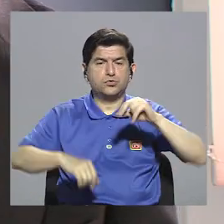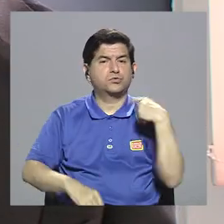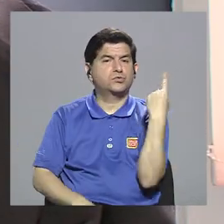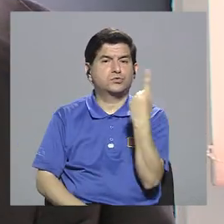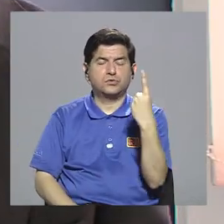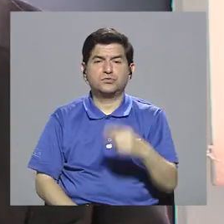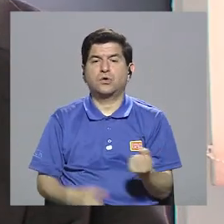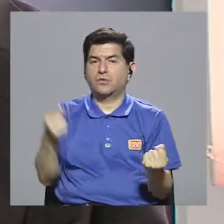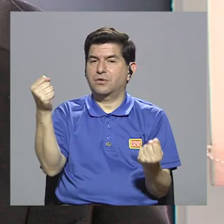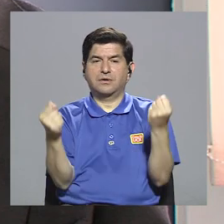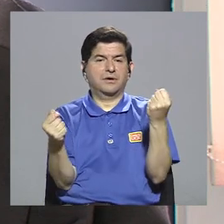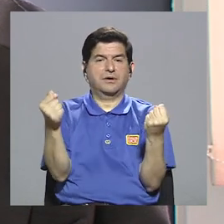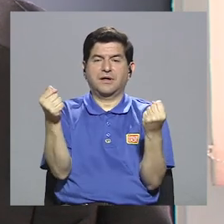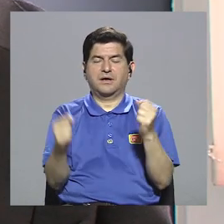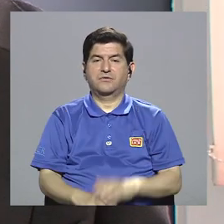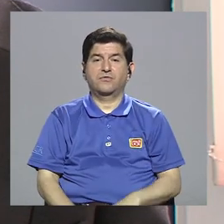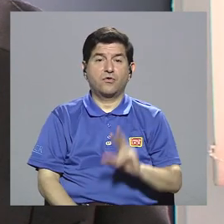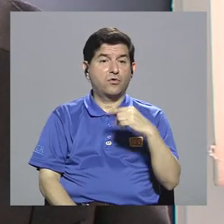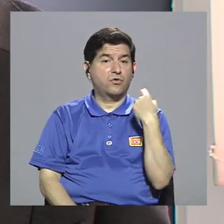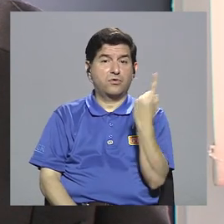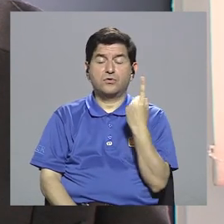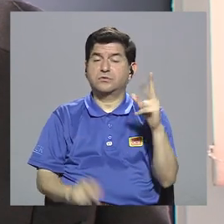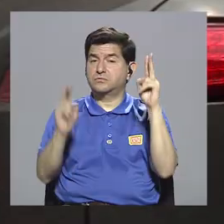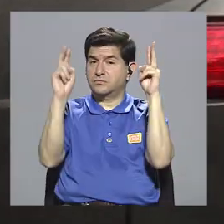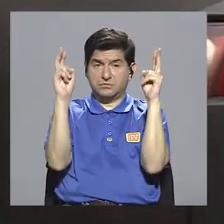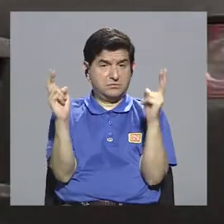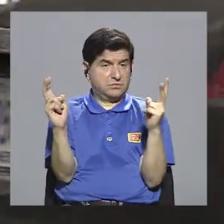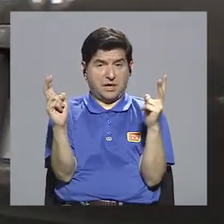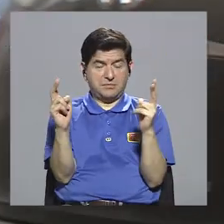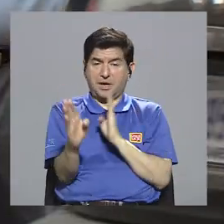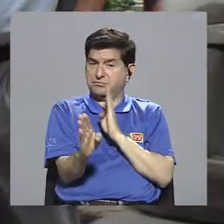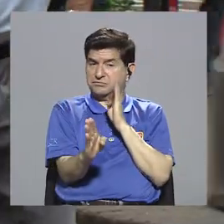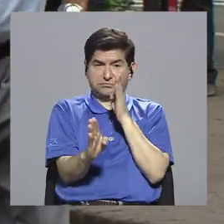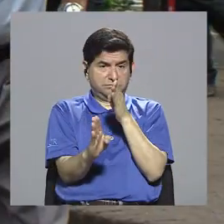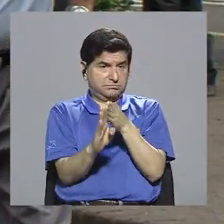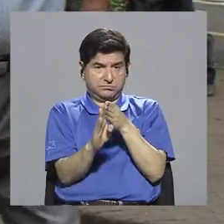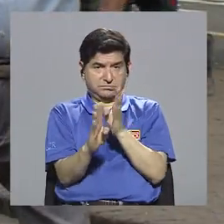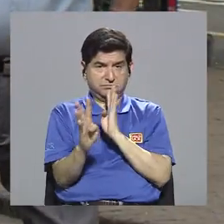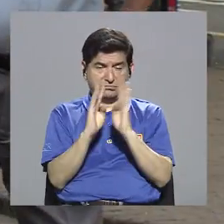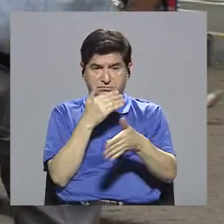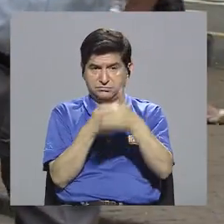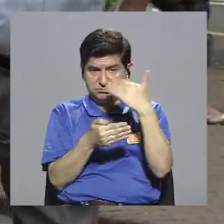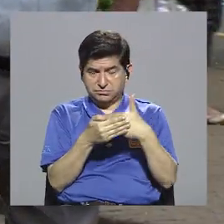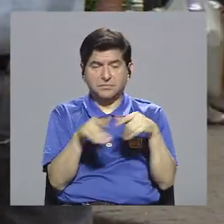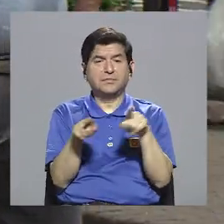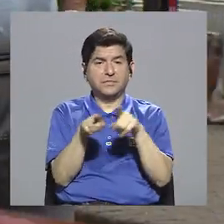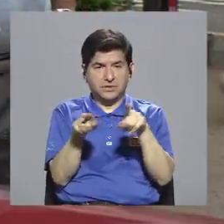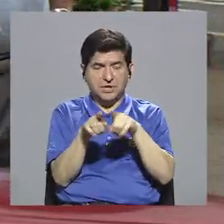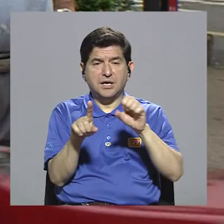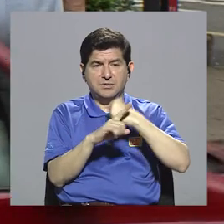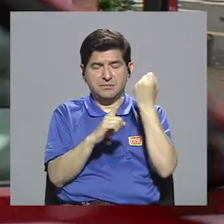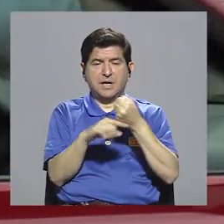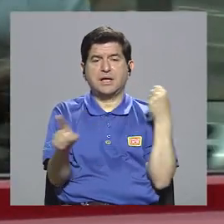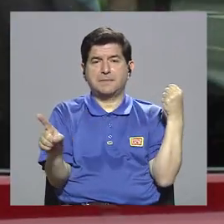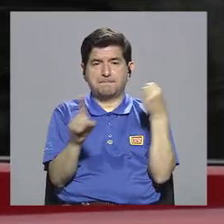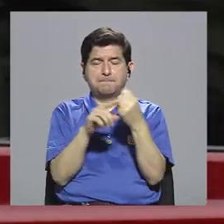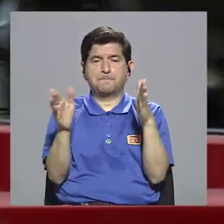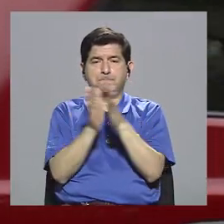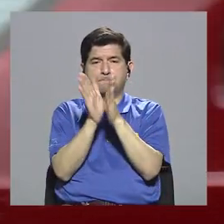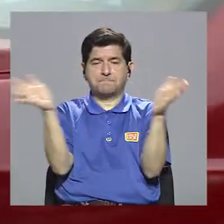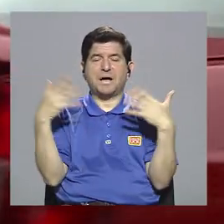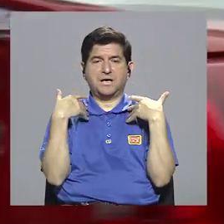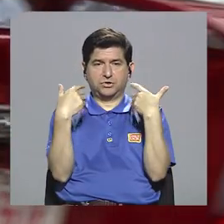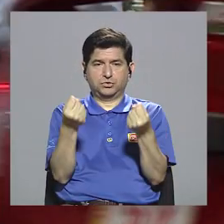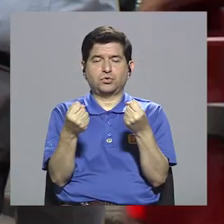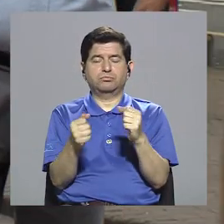solamente por un tema directamente lo que estamos hablando también hay un tema de impacto en general en la salud de hacer ejercicio en el